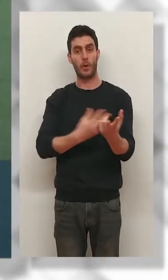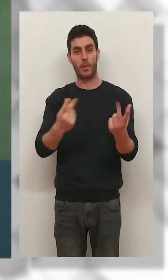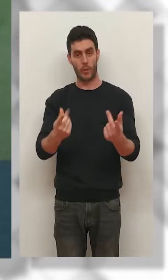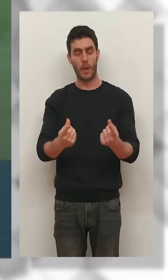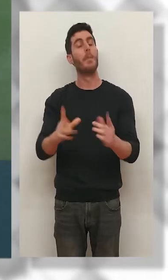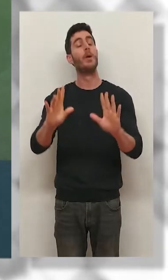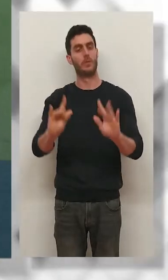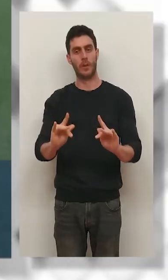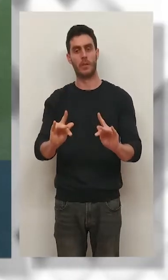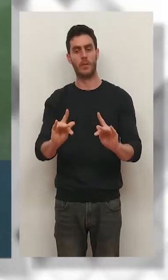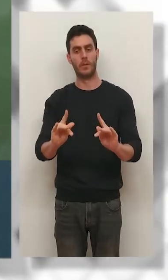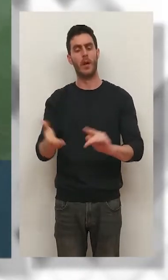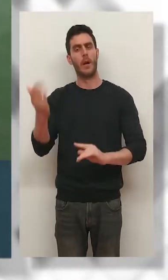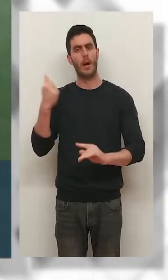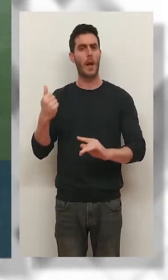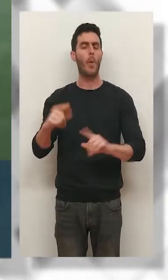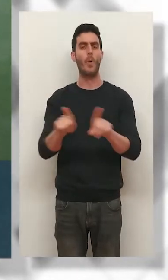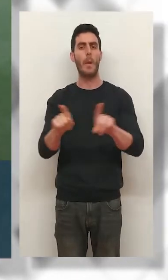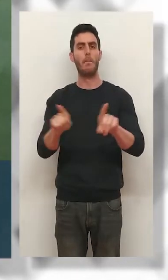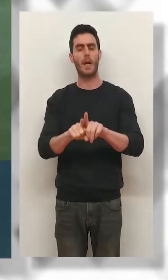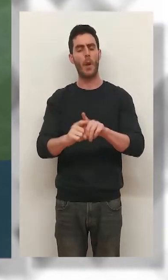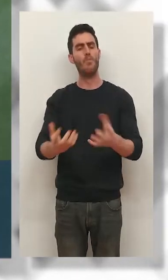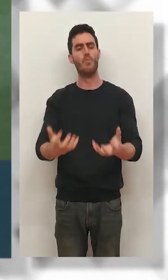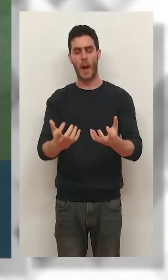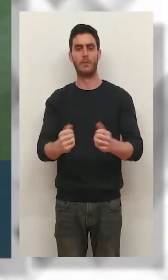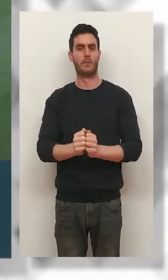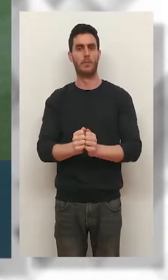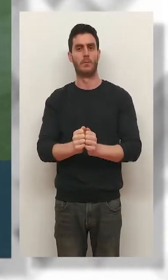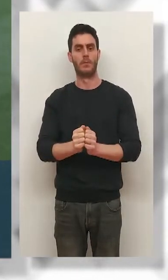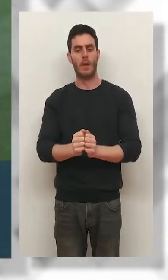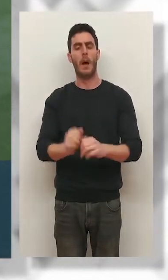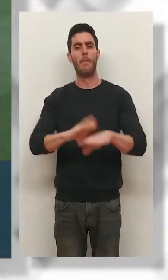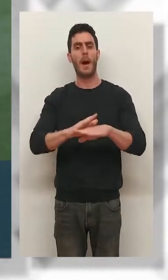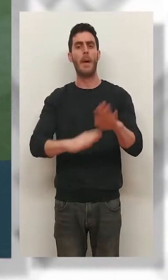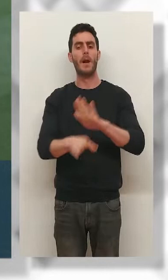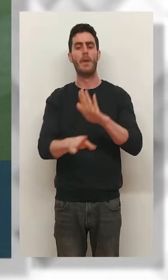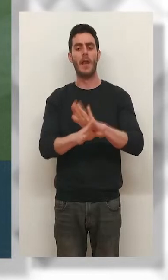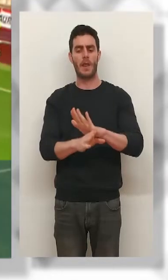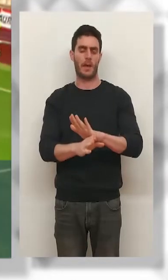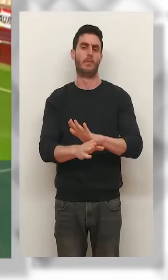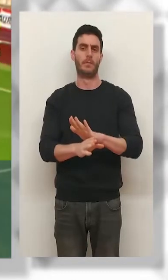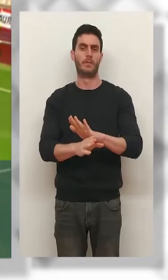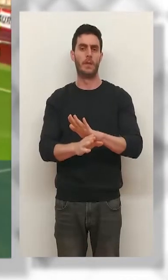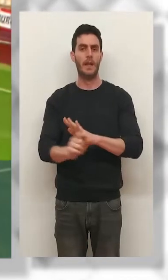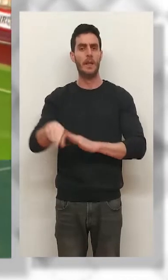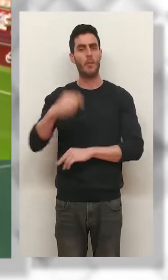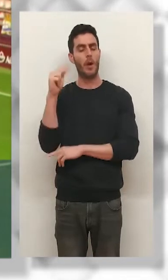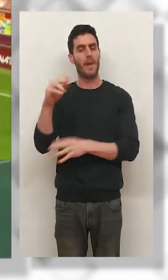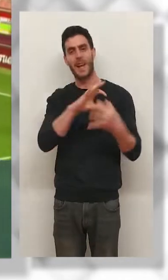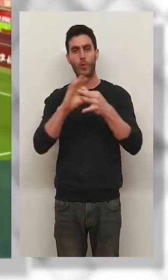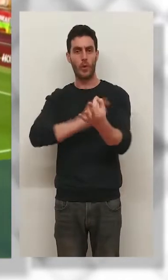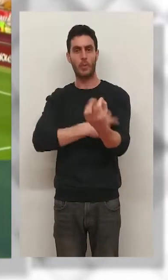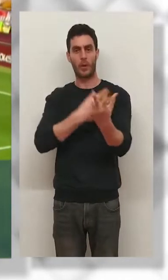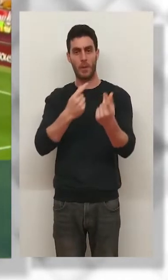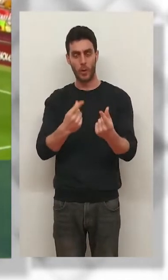Deportiva Logroñés, que eso sí, obtuvo ayer un valioso empate en el Reino de León para ver más cerca la permanencia. El viernes había inaugurado la jornada la